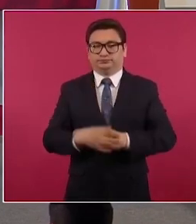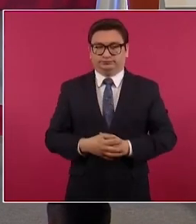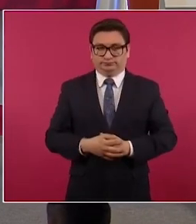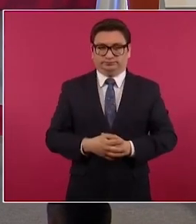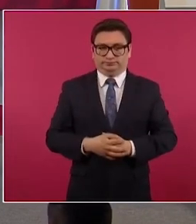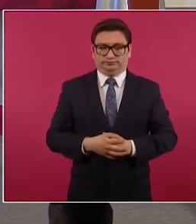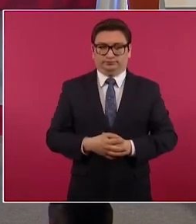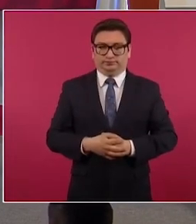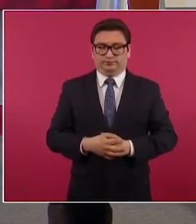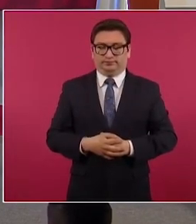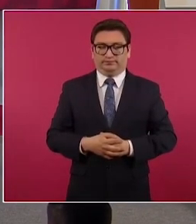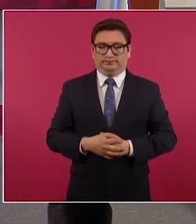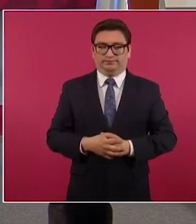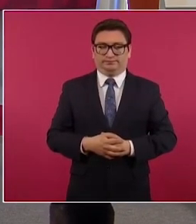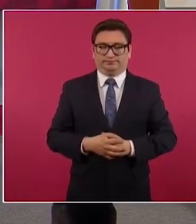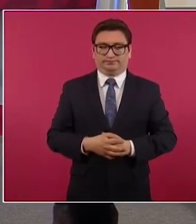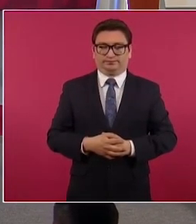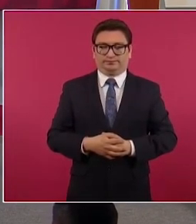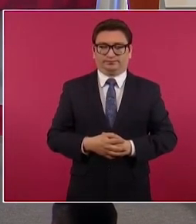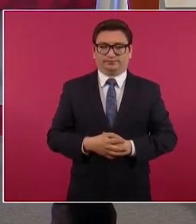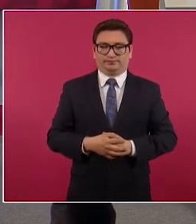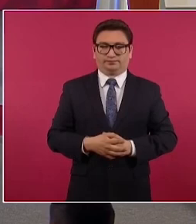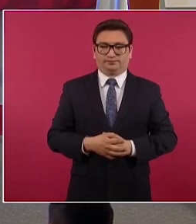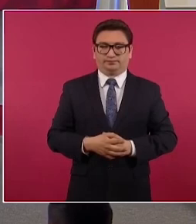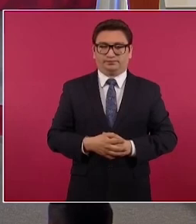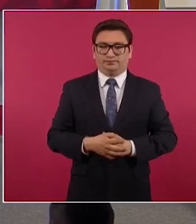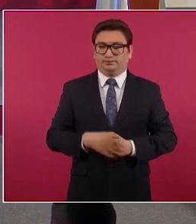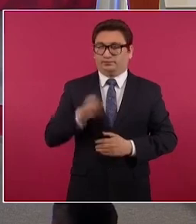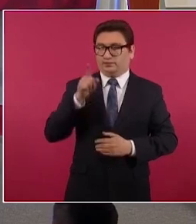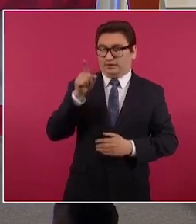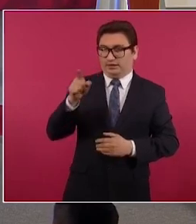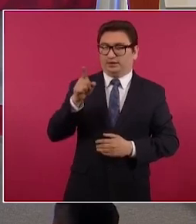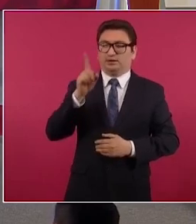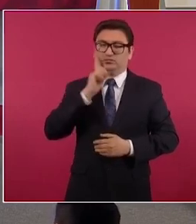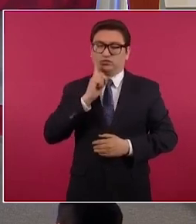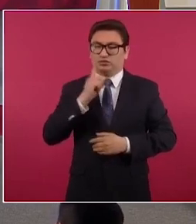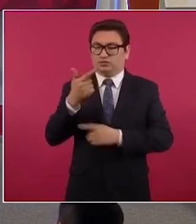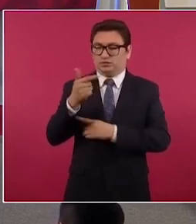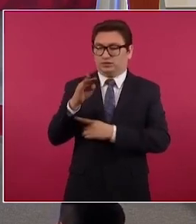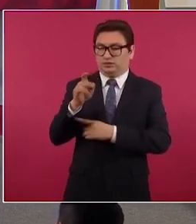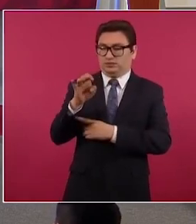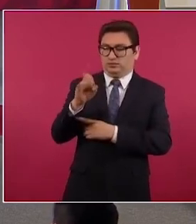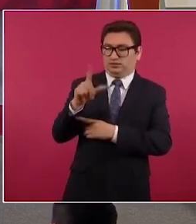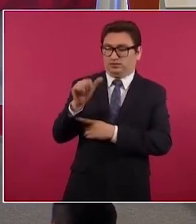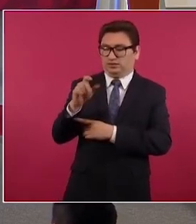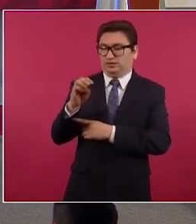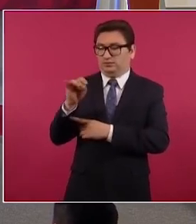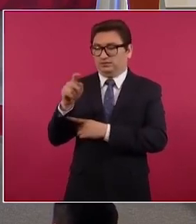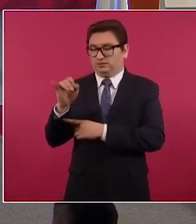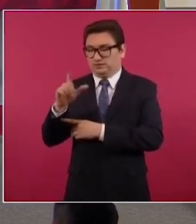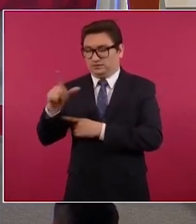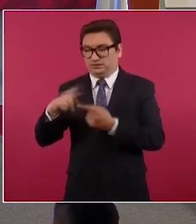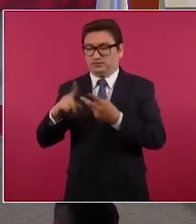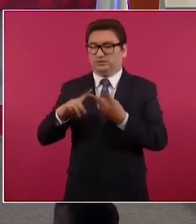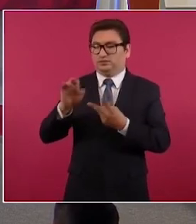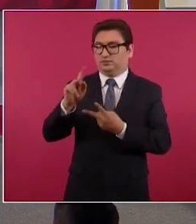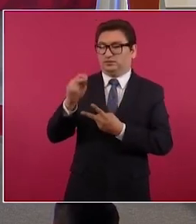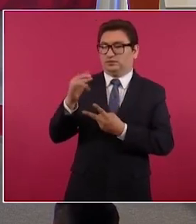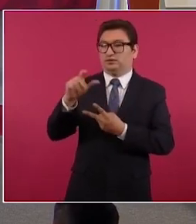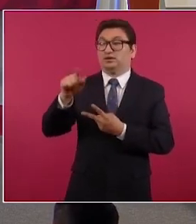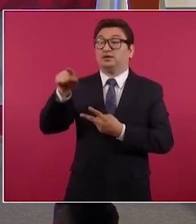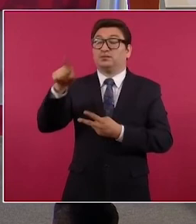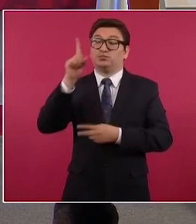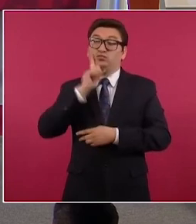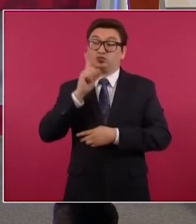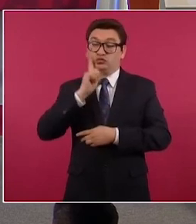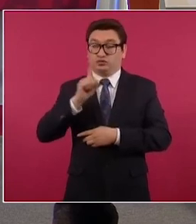a este fueron retratadas Gabriela Mistral y Berta Ziegerman, muy